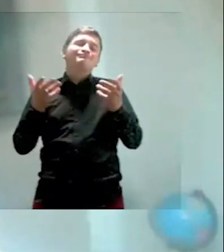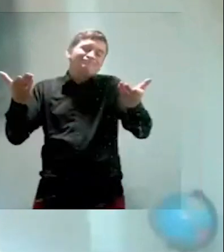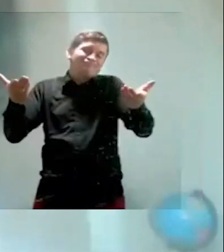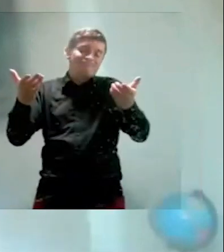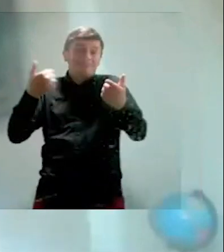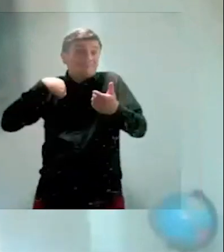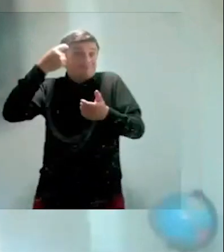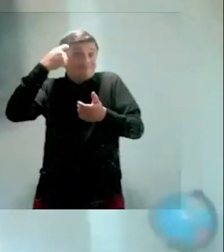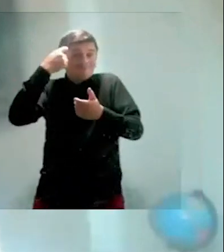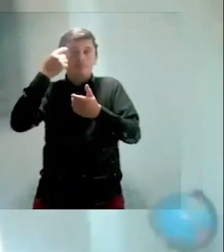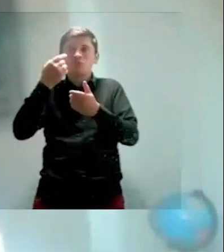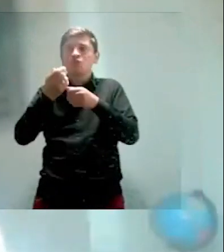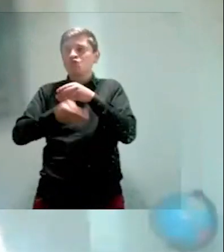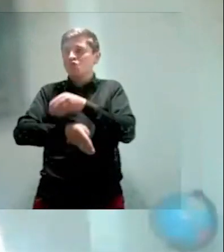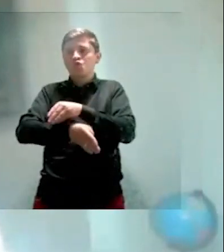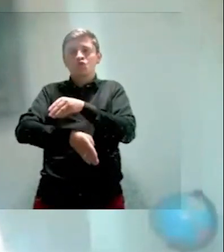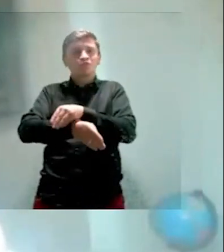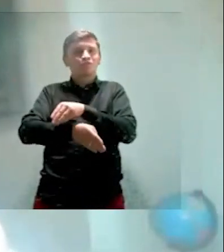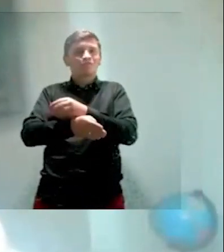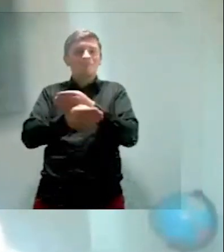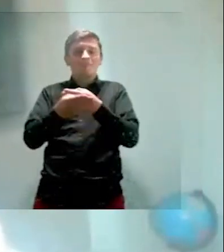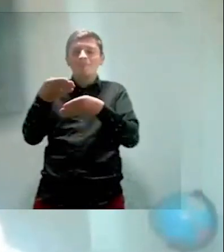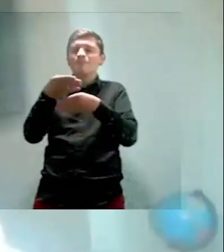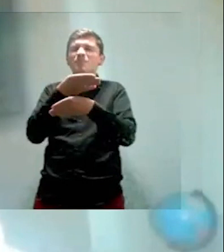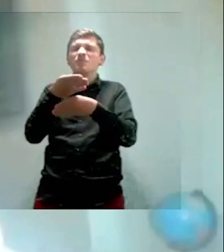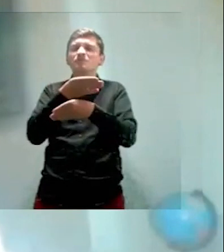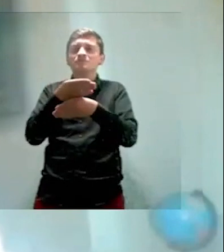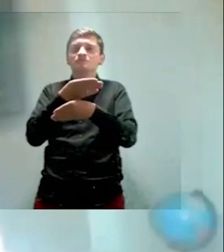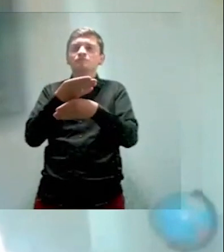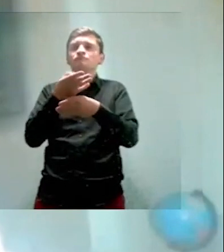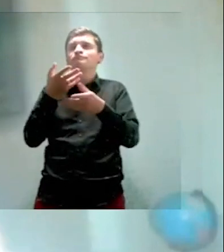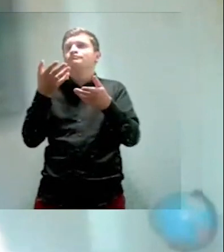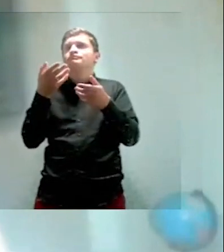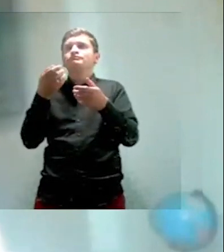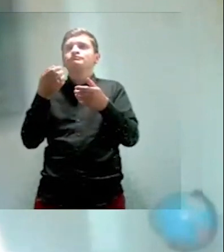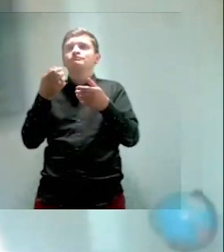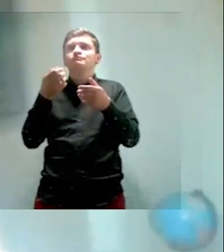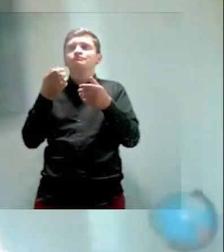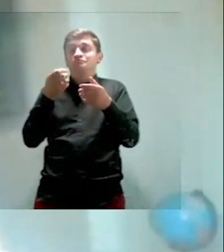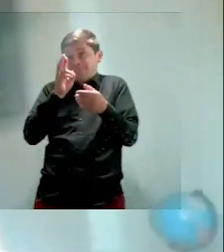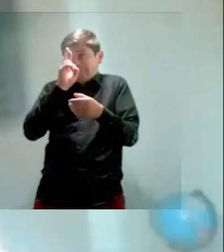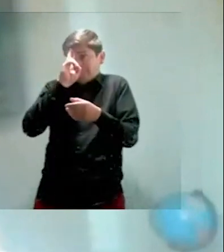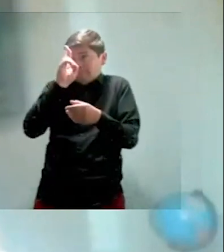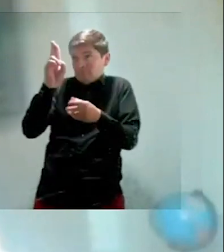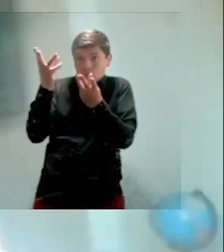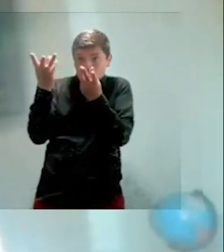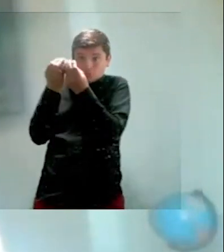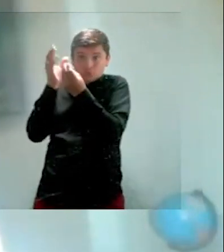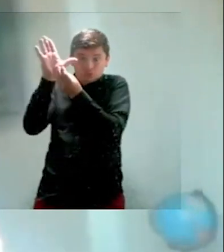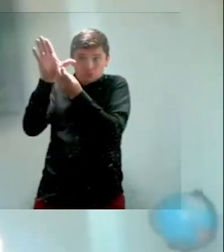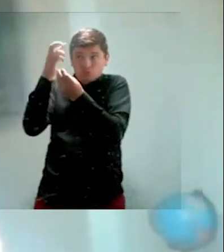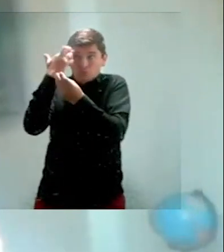formación completa para guiar desde la base este tipo de procesos.